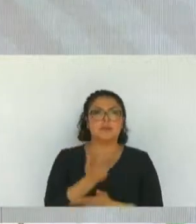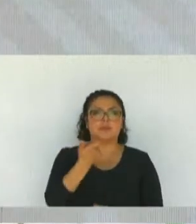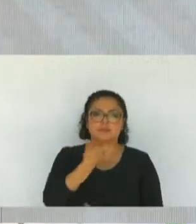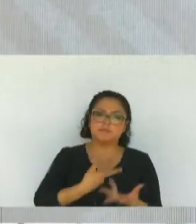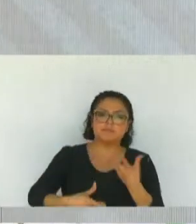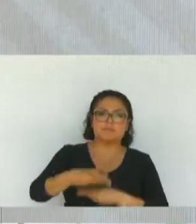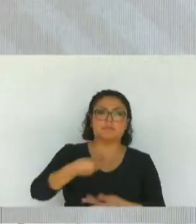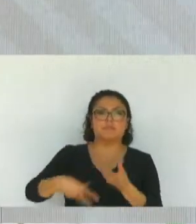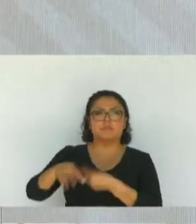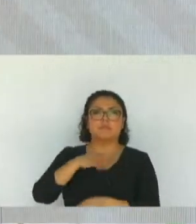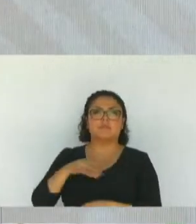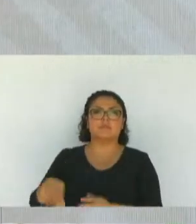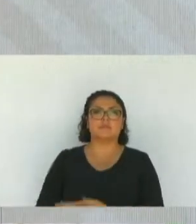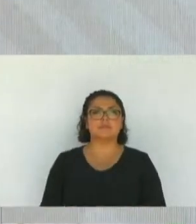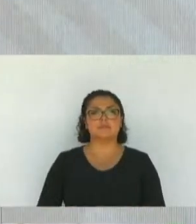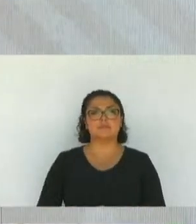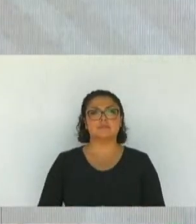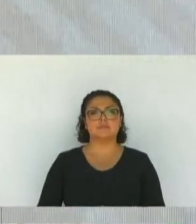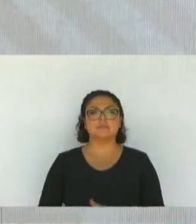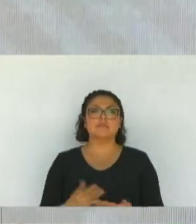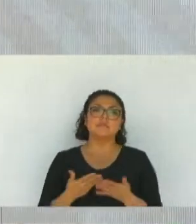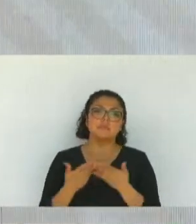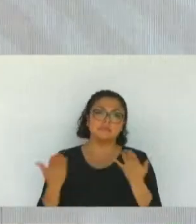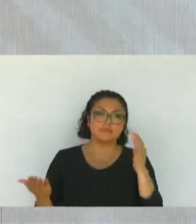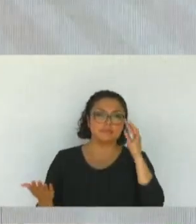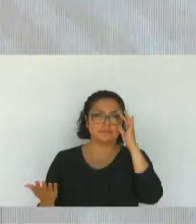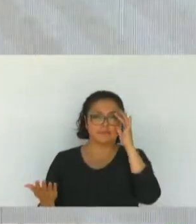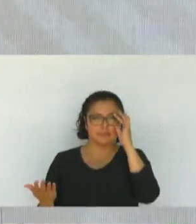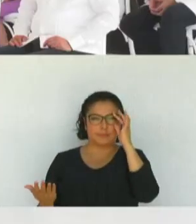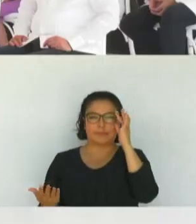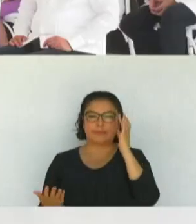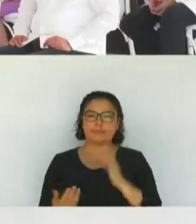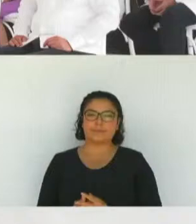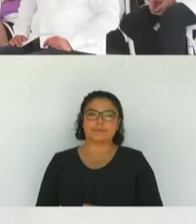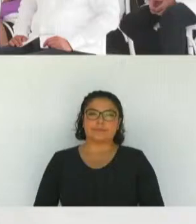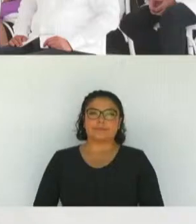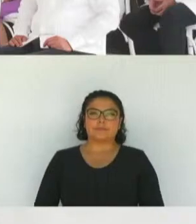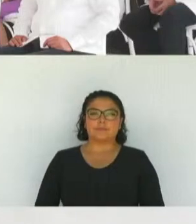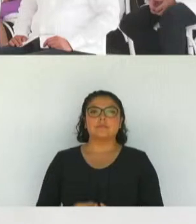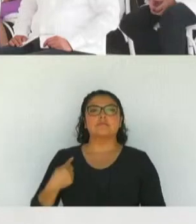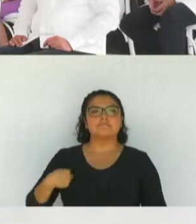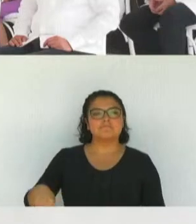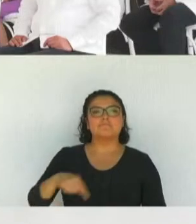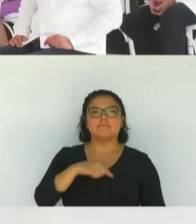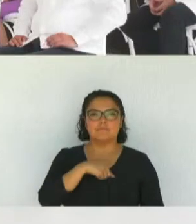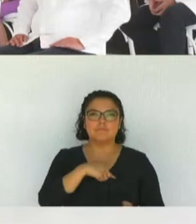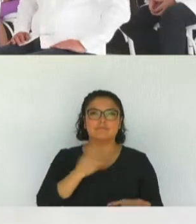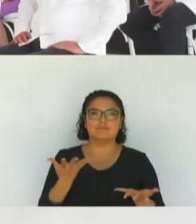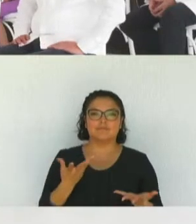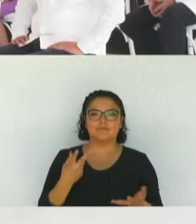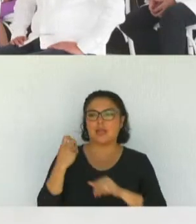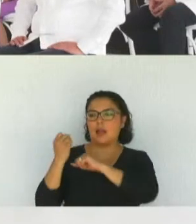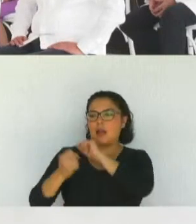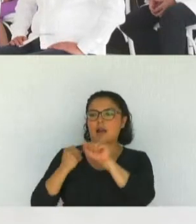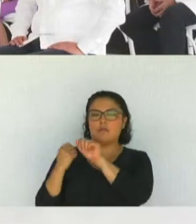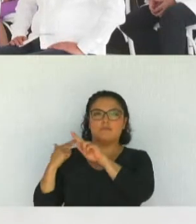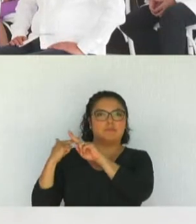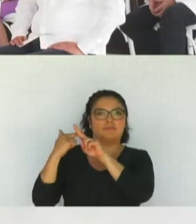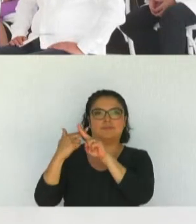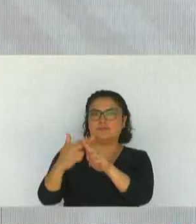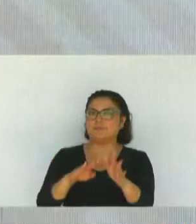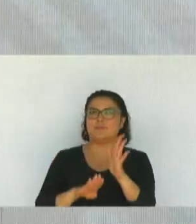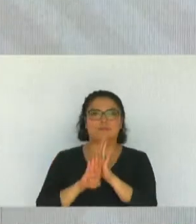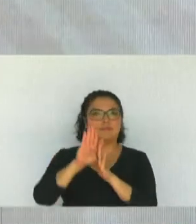mínimo y muchas otras acciones que hoy nos tienen en máximos históricos de registro patronal en el IMSS.